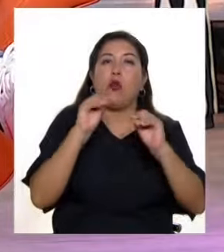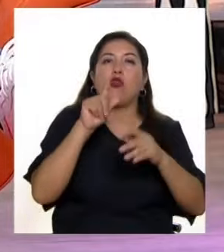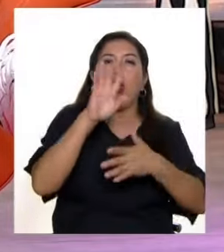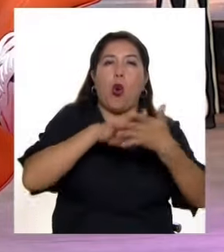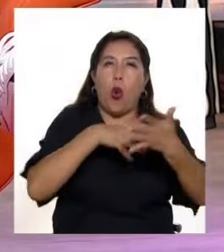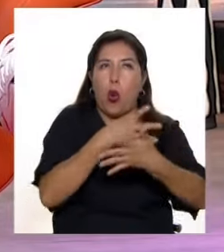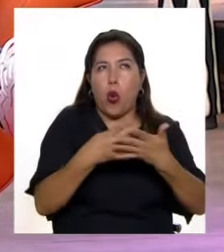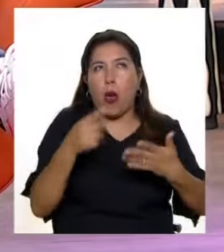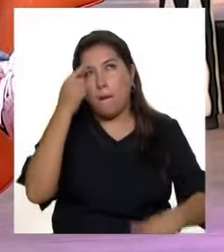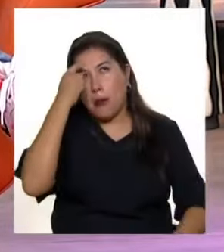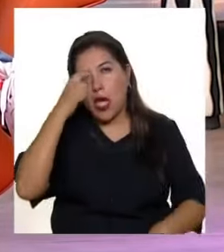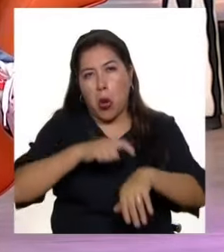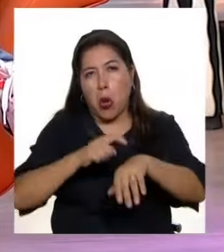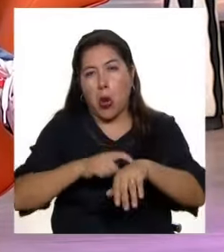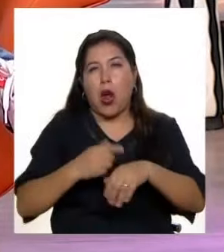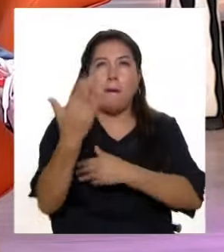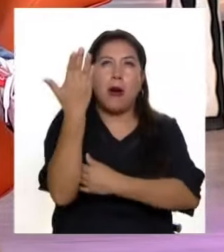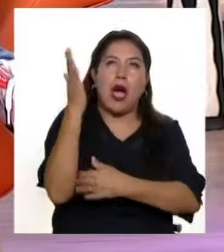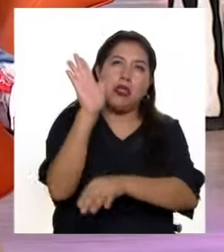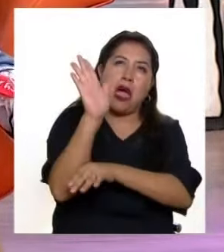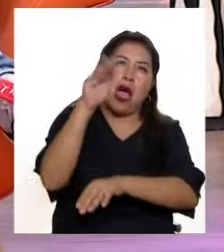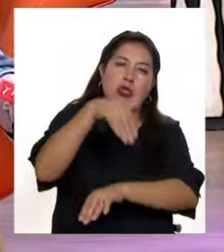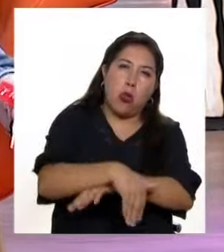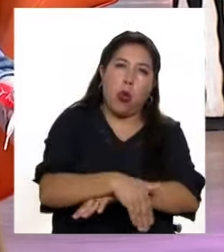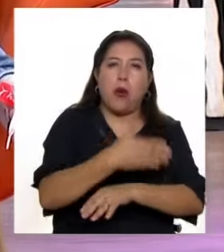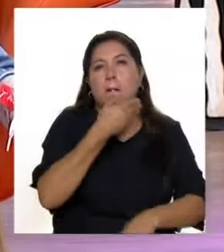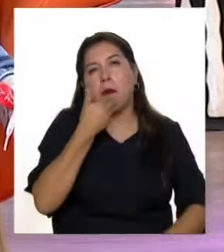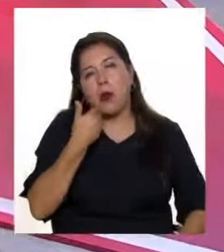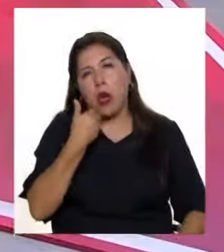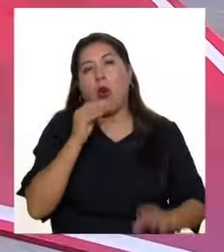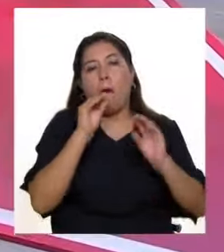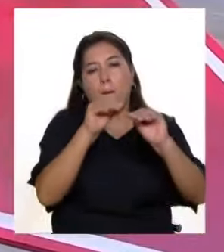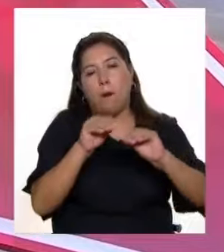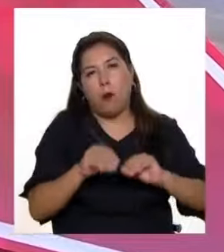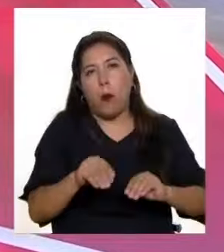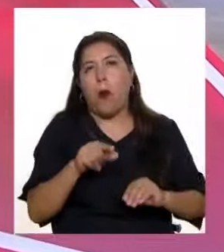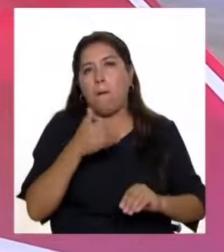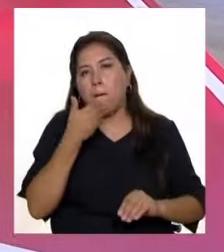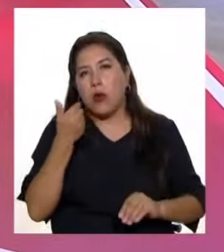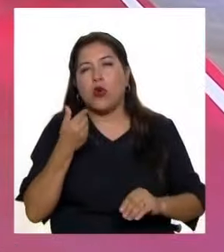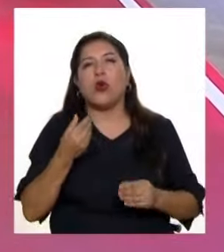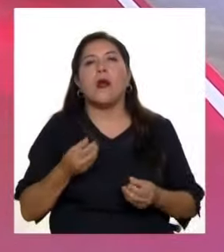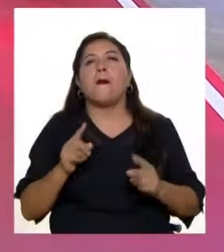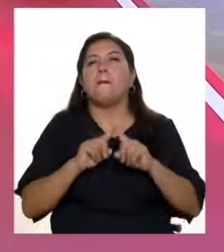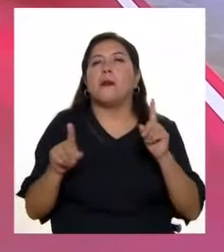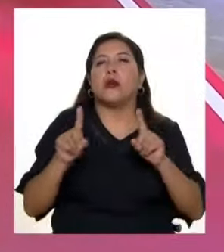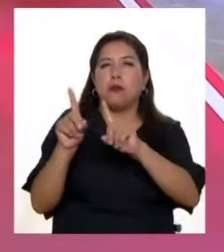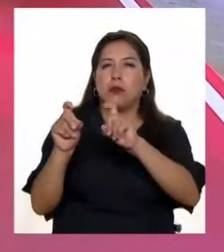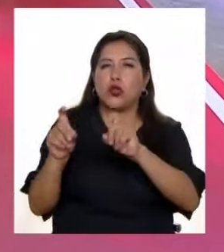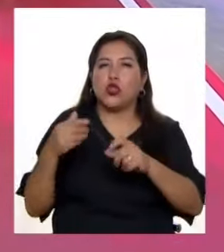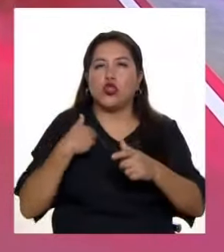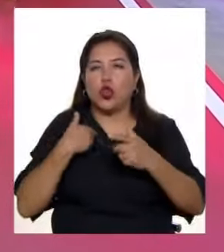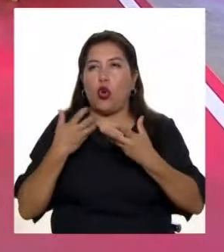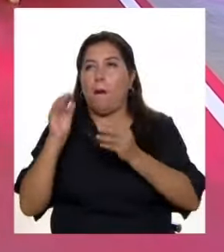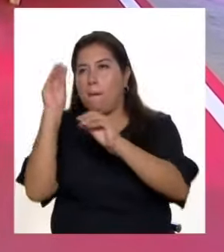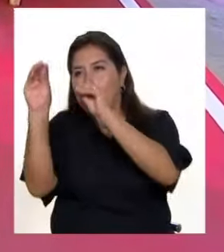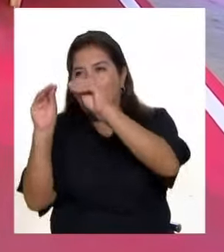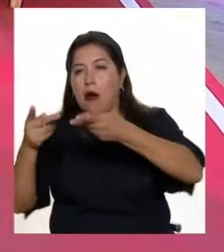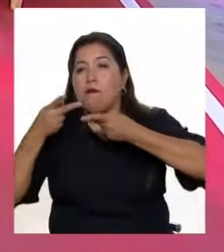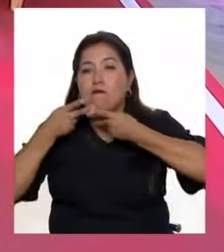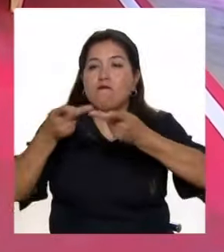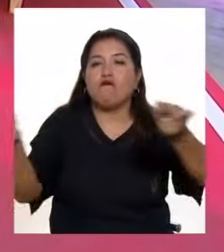a las 6 de la tarde está bueno, a tal hora está bueno, pero lo que tú has dicho es muy importante. Para poder ver el público al que tú quieres dirigirte, tienes que entrar a